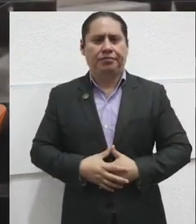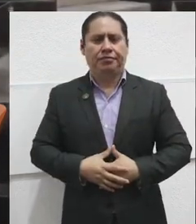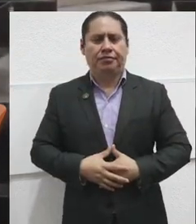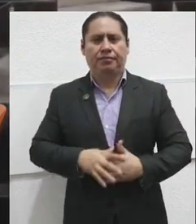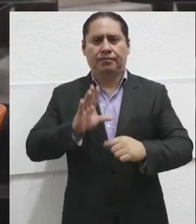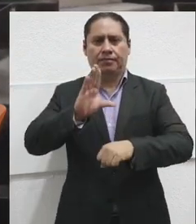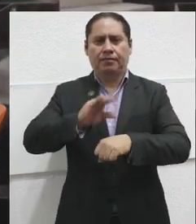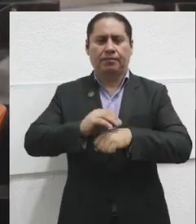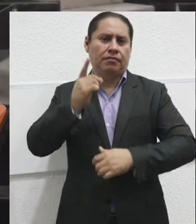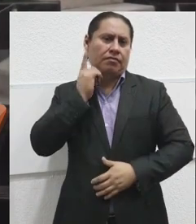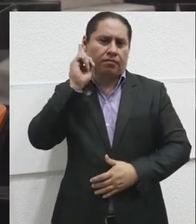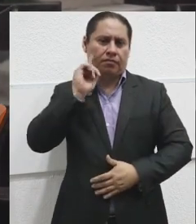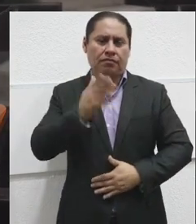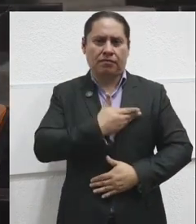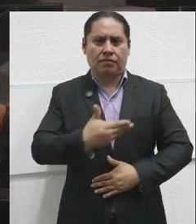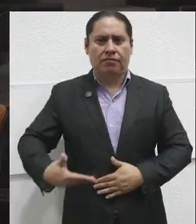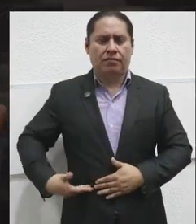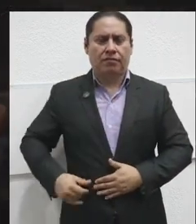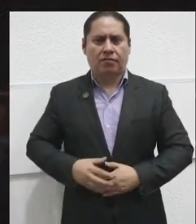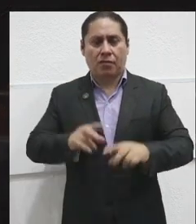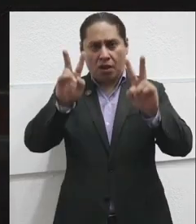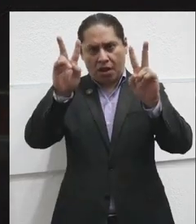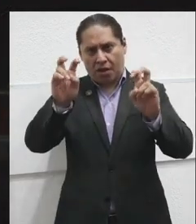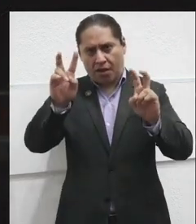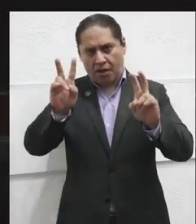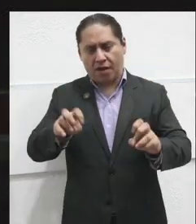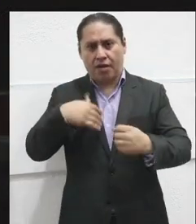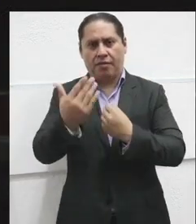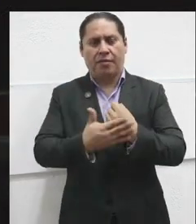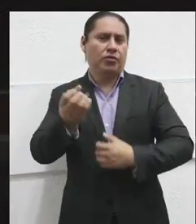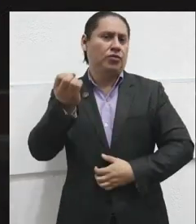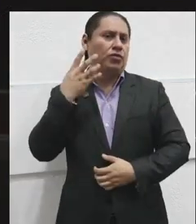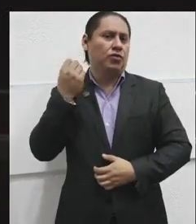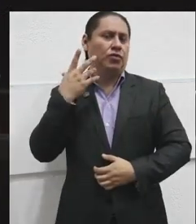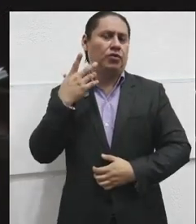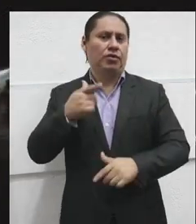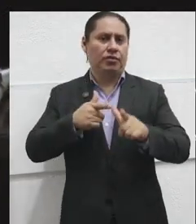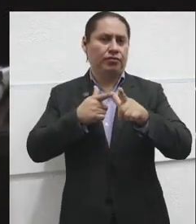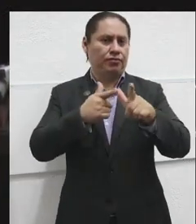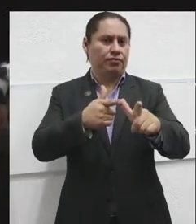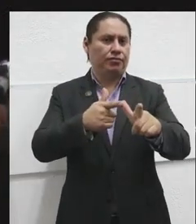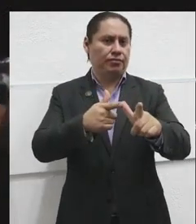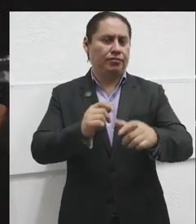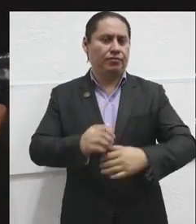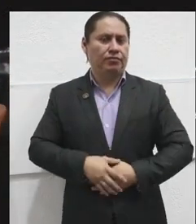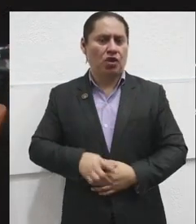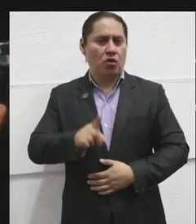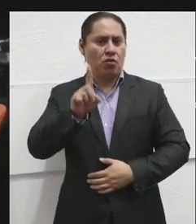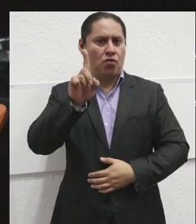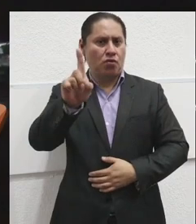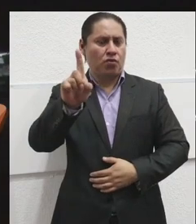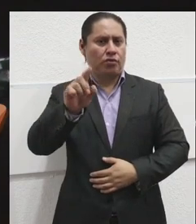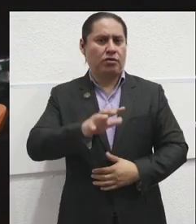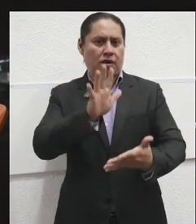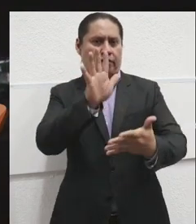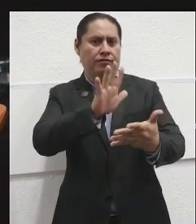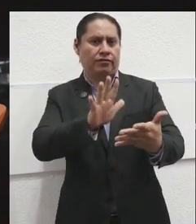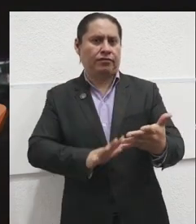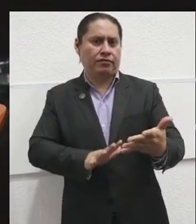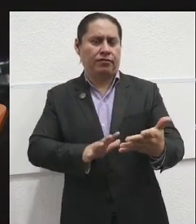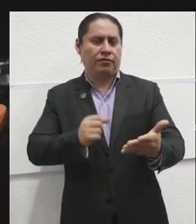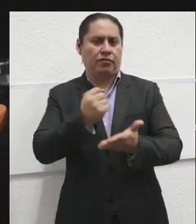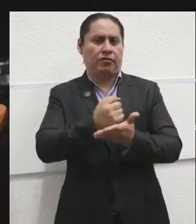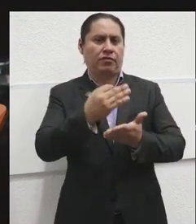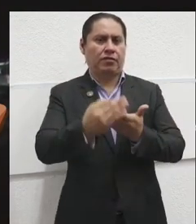Con su permiso, diputada presidenta, los asuntos que se tratarán en la próxima sesión son los siguientes. Punto 1, lectura y en su